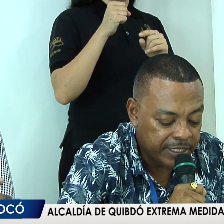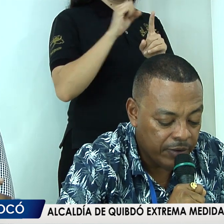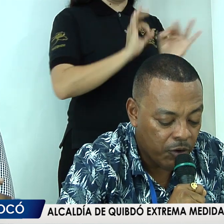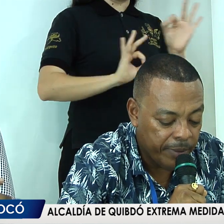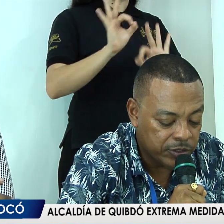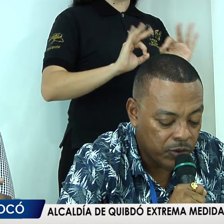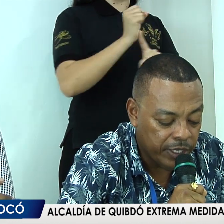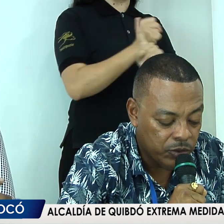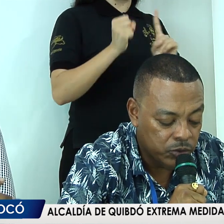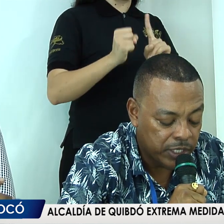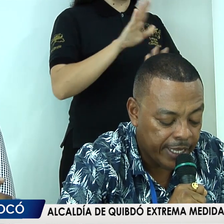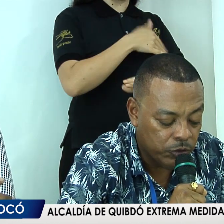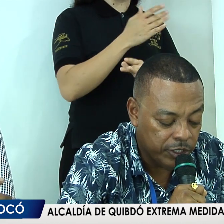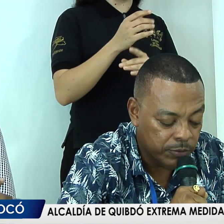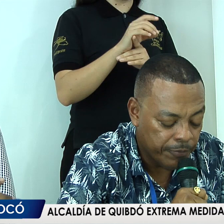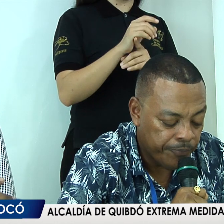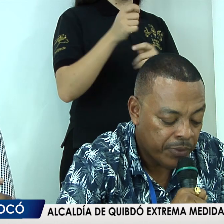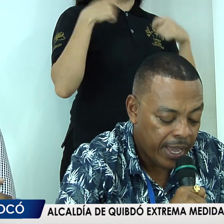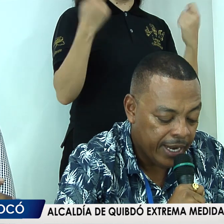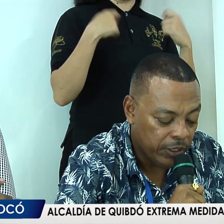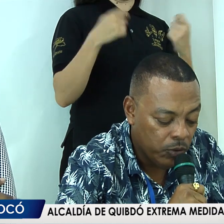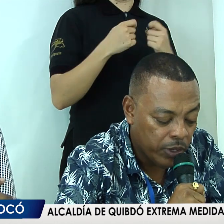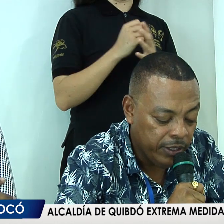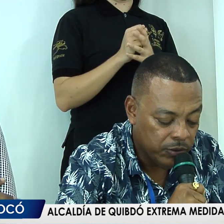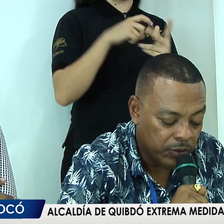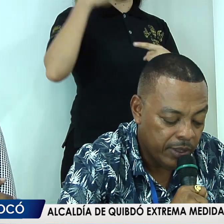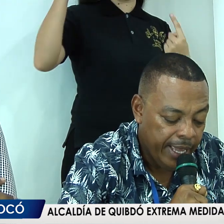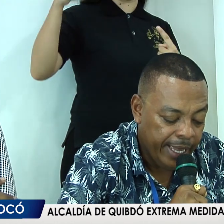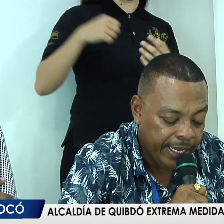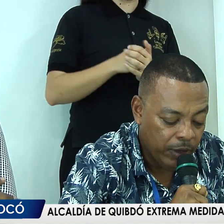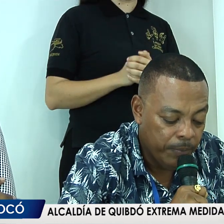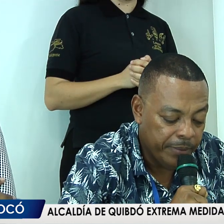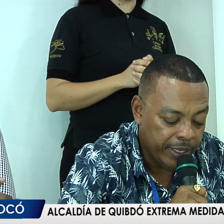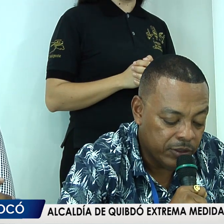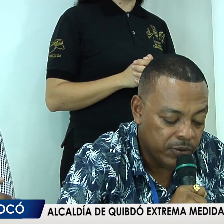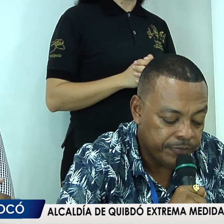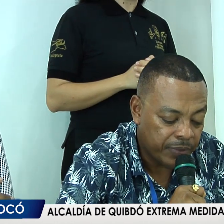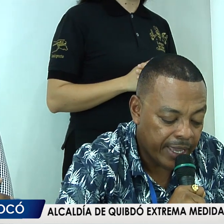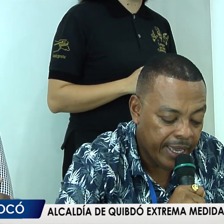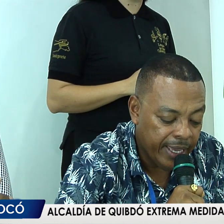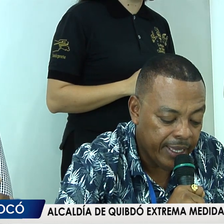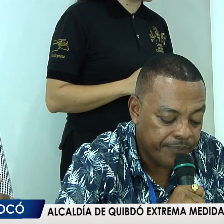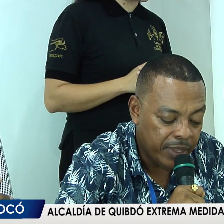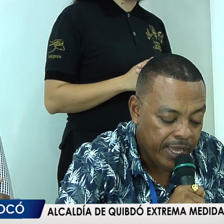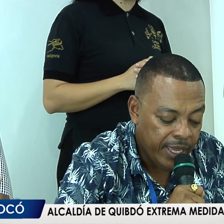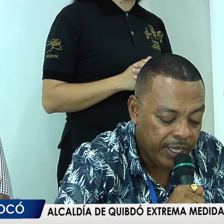y Ministerio de Comercio, Industria y Turismo. Artículo 5. El incumplimiento